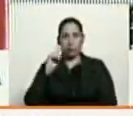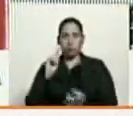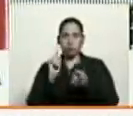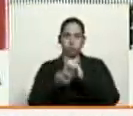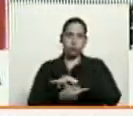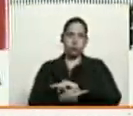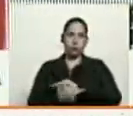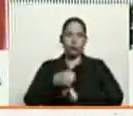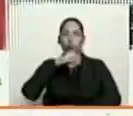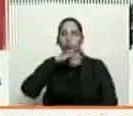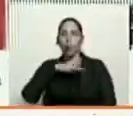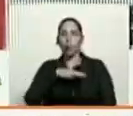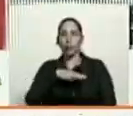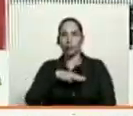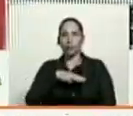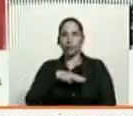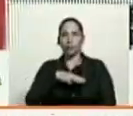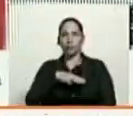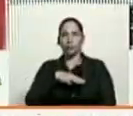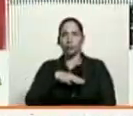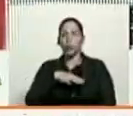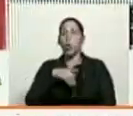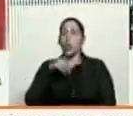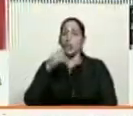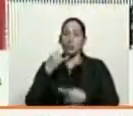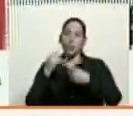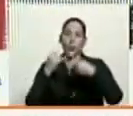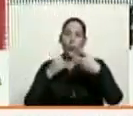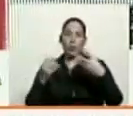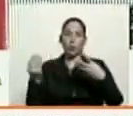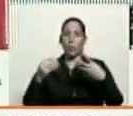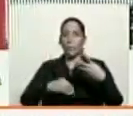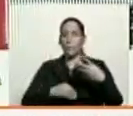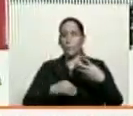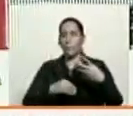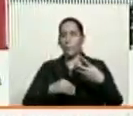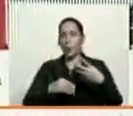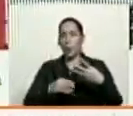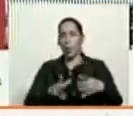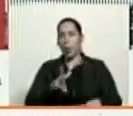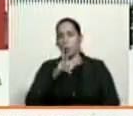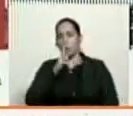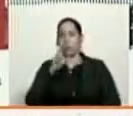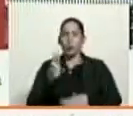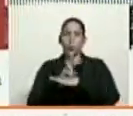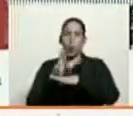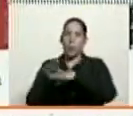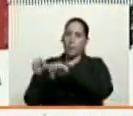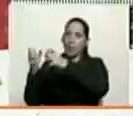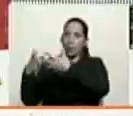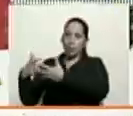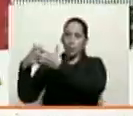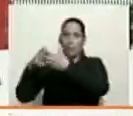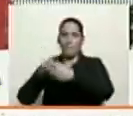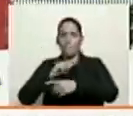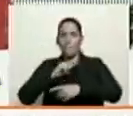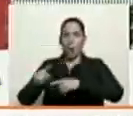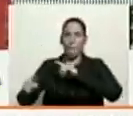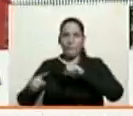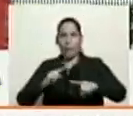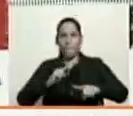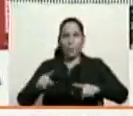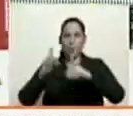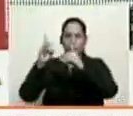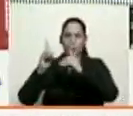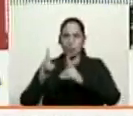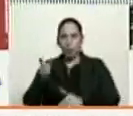la historia como uno de los instrumentos más perversos usados por el imperialismo norteamericano para imponerle sus posiciones y sus decisiones a